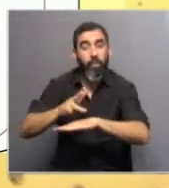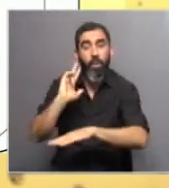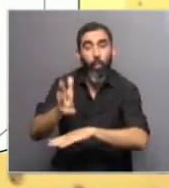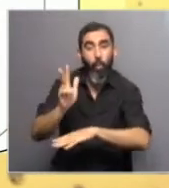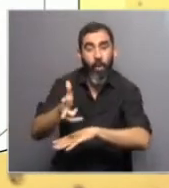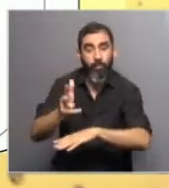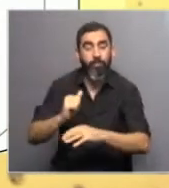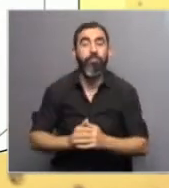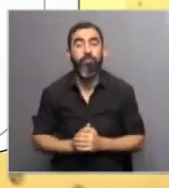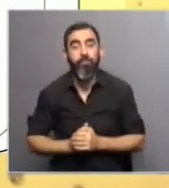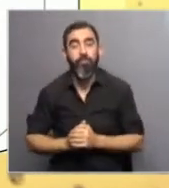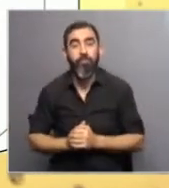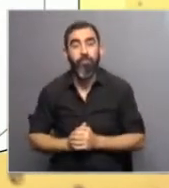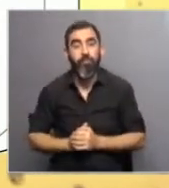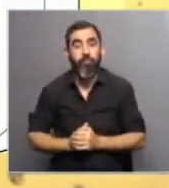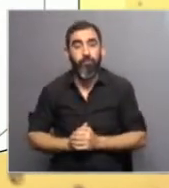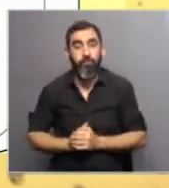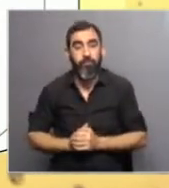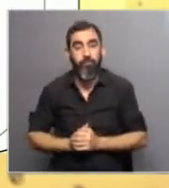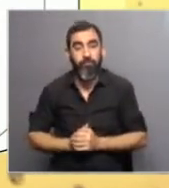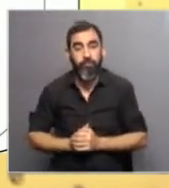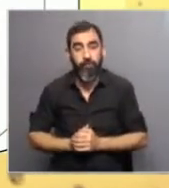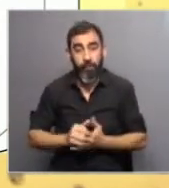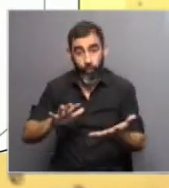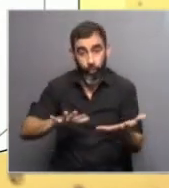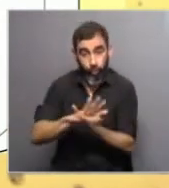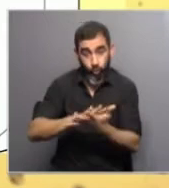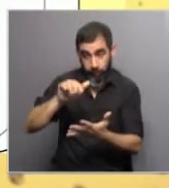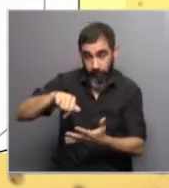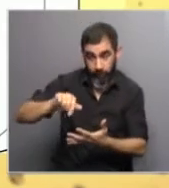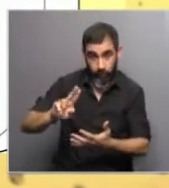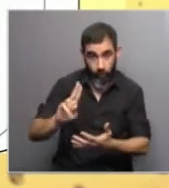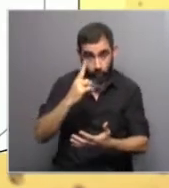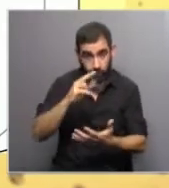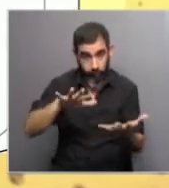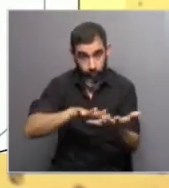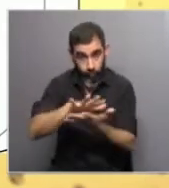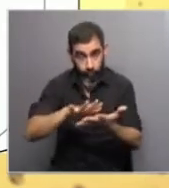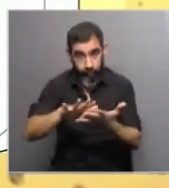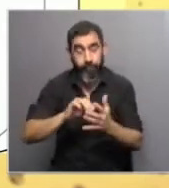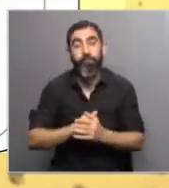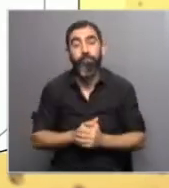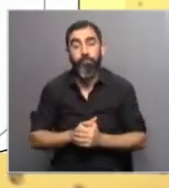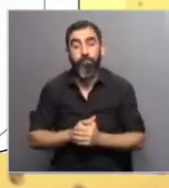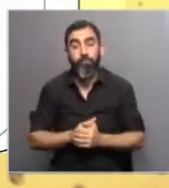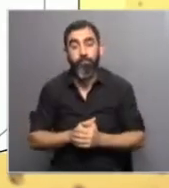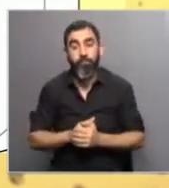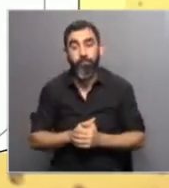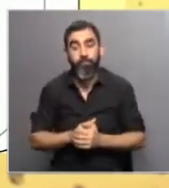es más probable. Entonces, en nuestra región, de acuerdo al